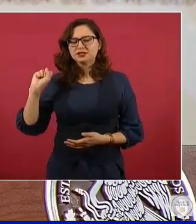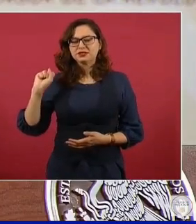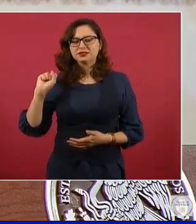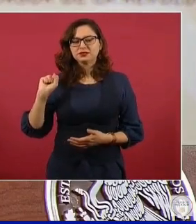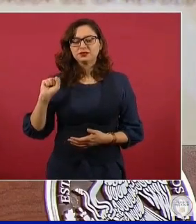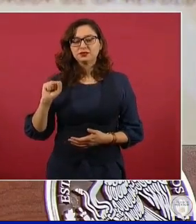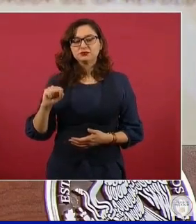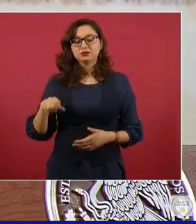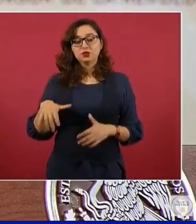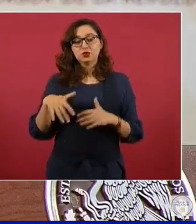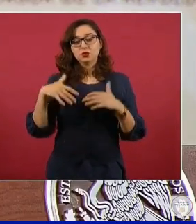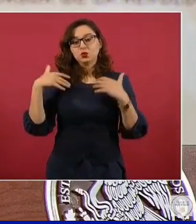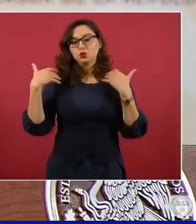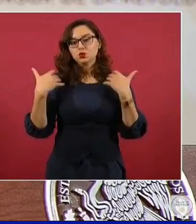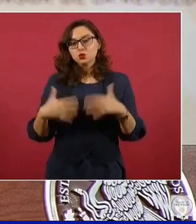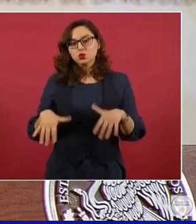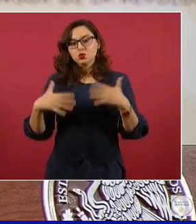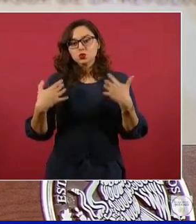una prosa